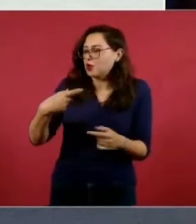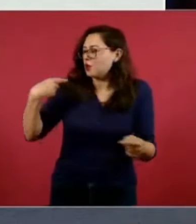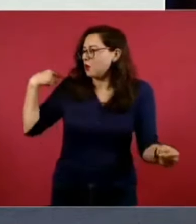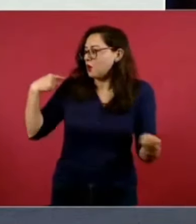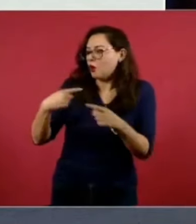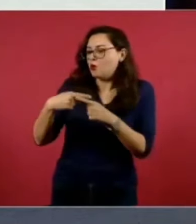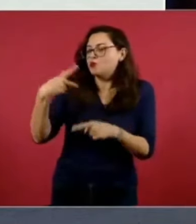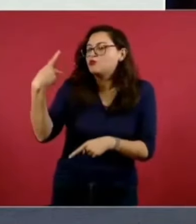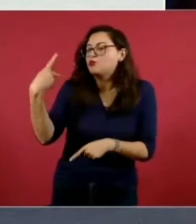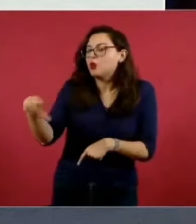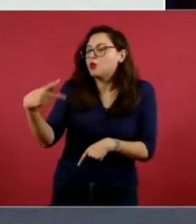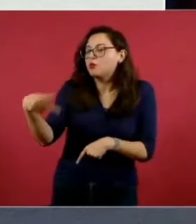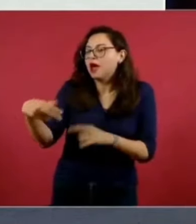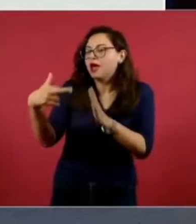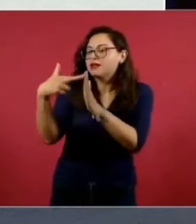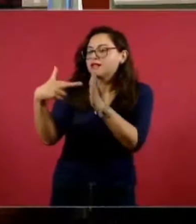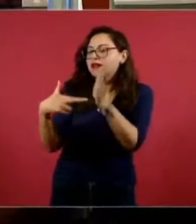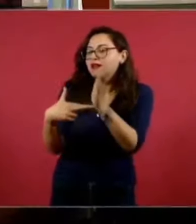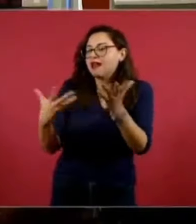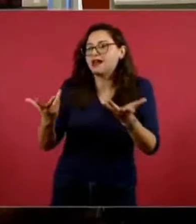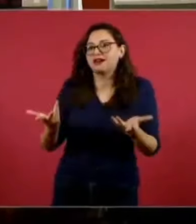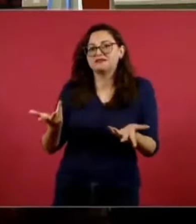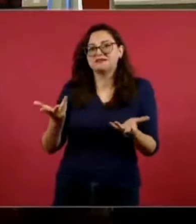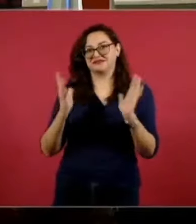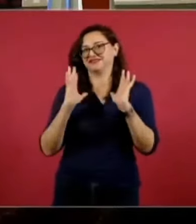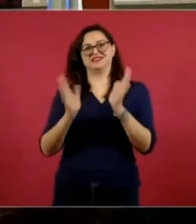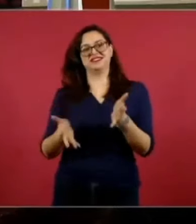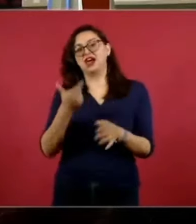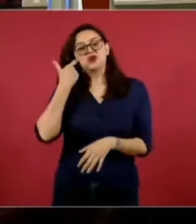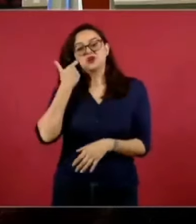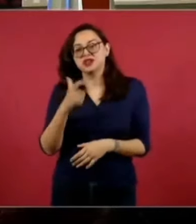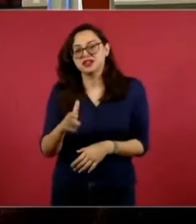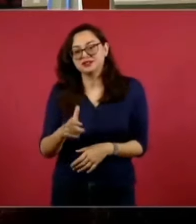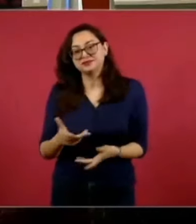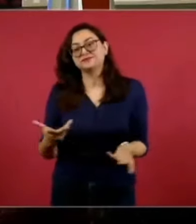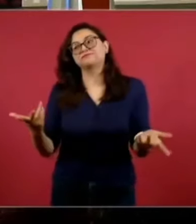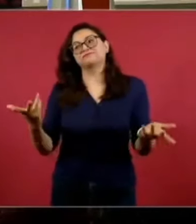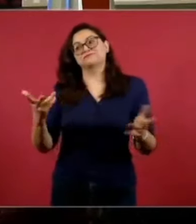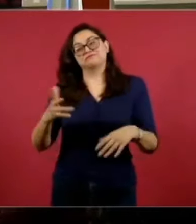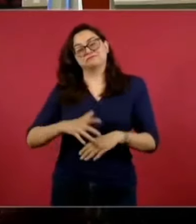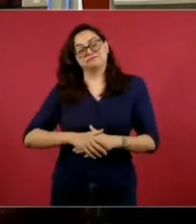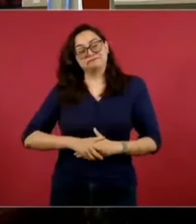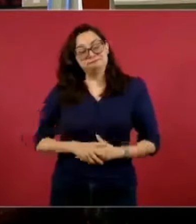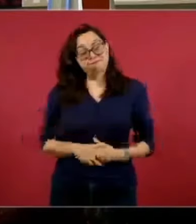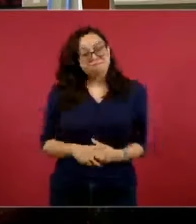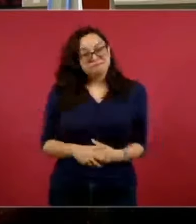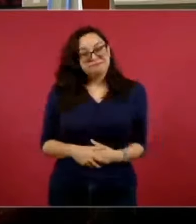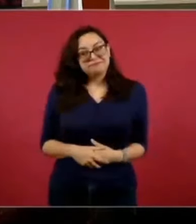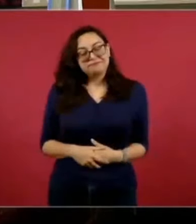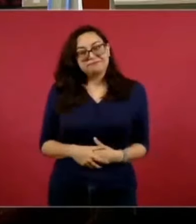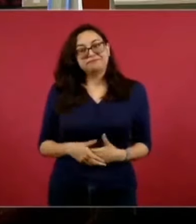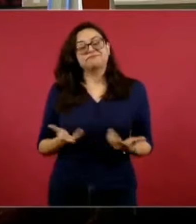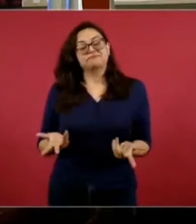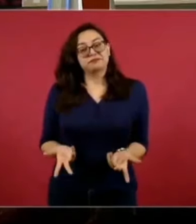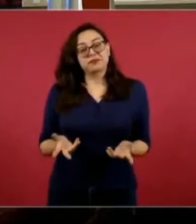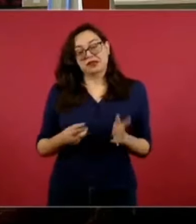Entonces esto presidente era importante mencionarlo Sería bueno también Escuchar Pues a la